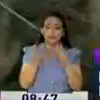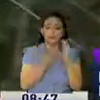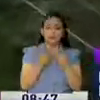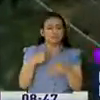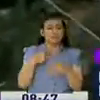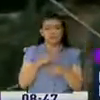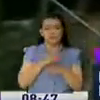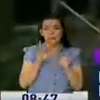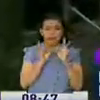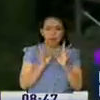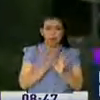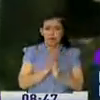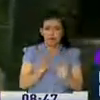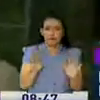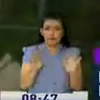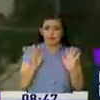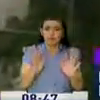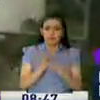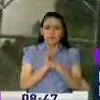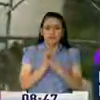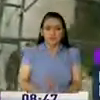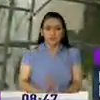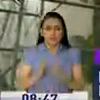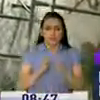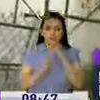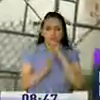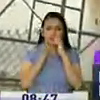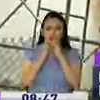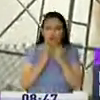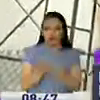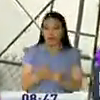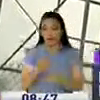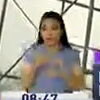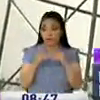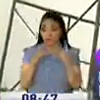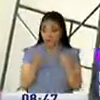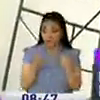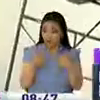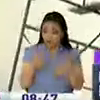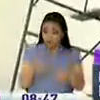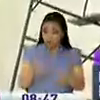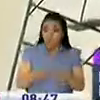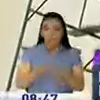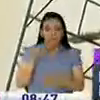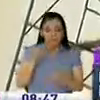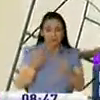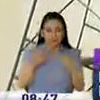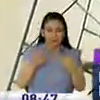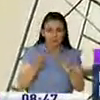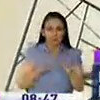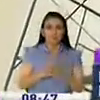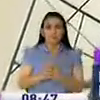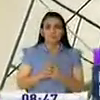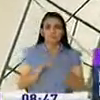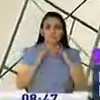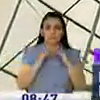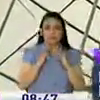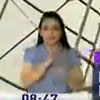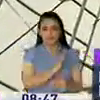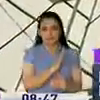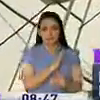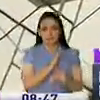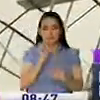se ejecuta sobre la base de ingenieros estructurales, ¿no? ¿Se está interviniendo en este momento otras viviendas? Se está interviniendo ya la vivienda de la Santiago,